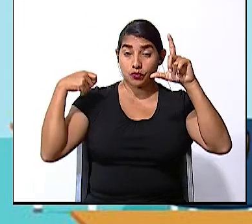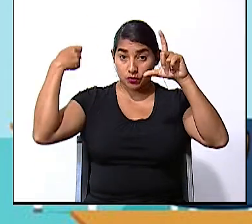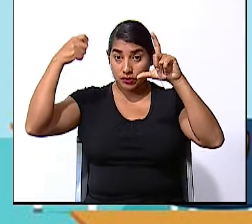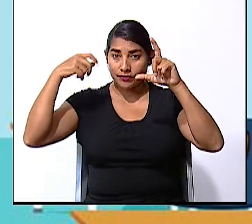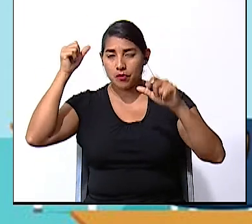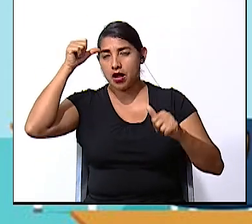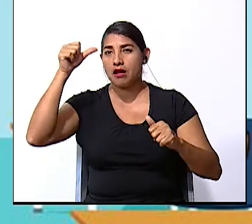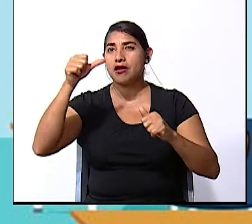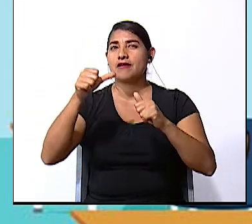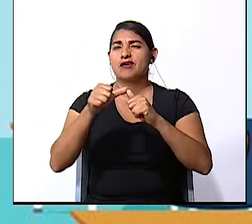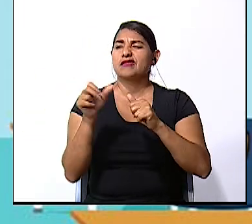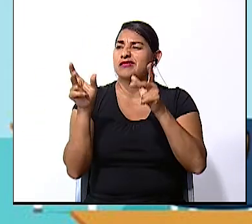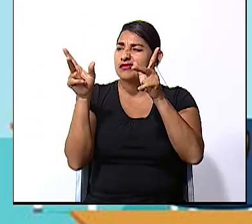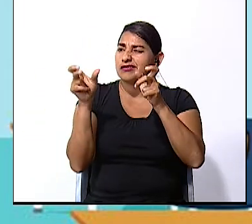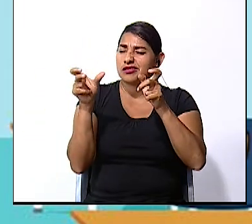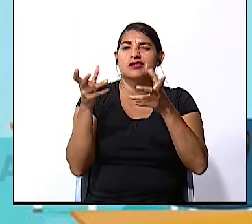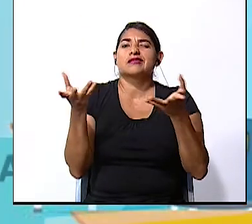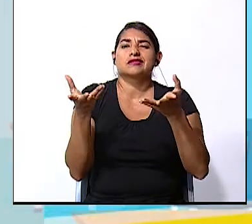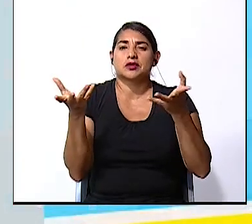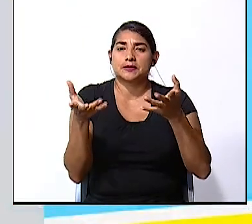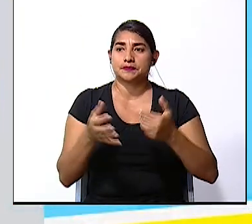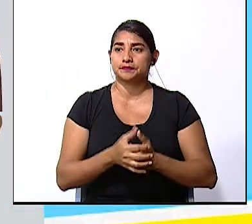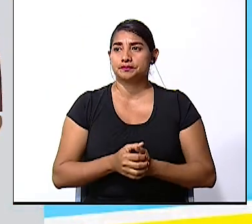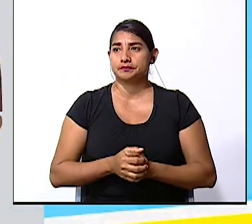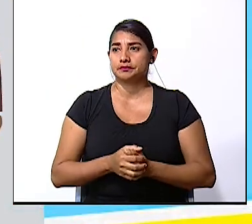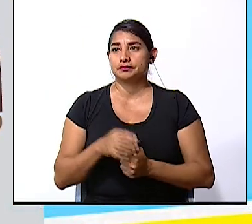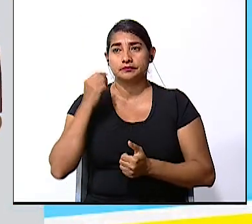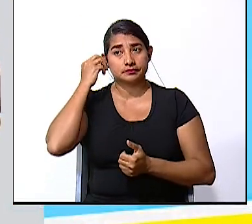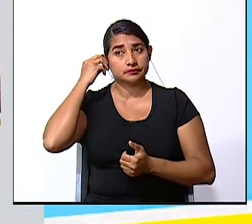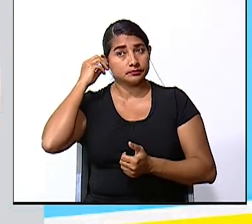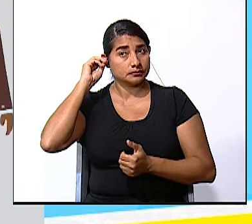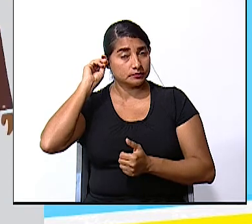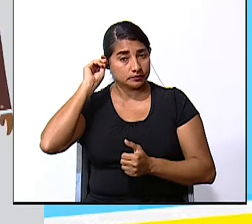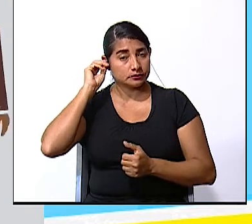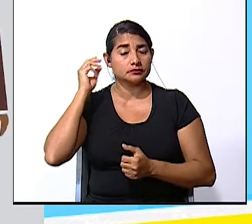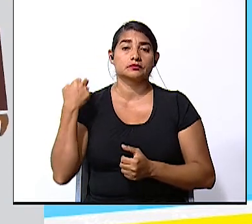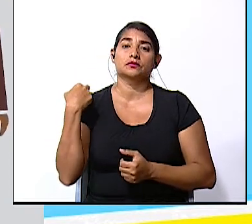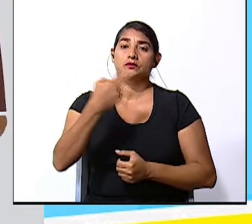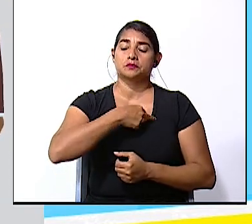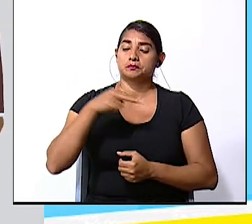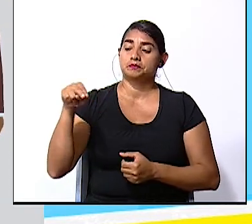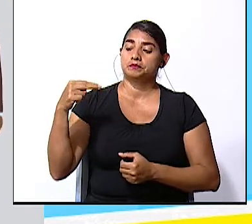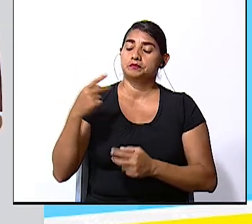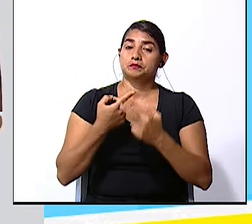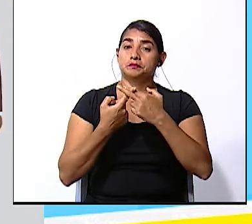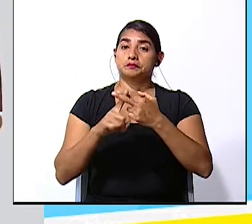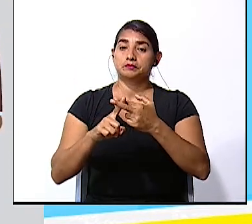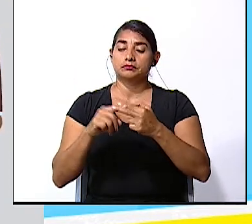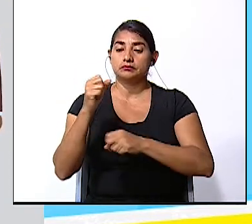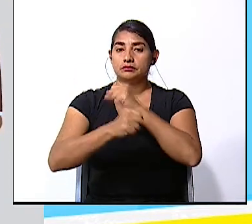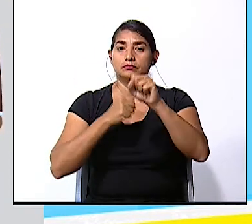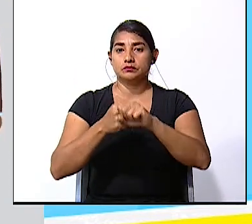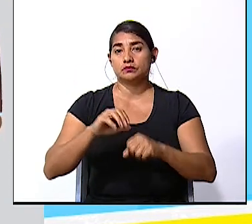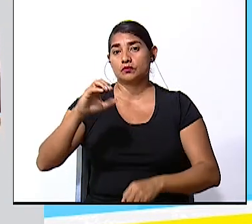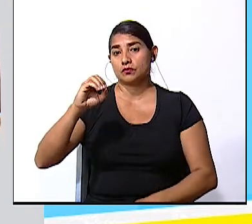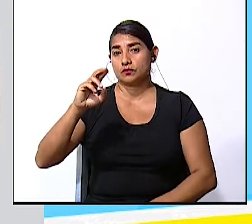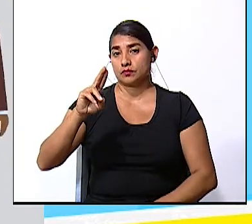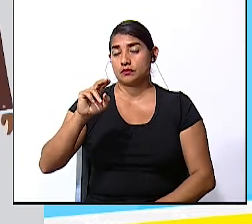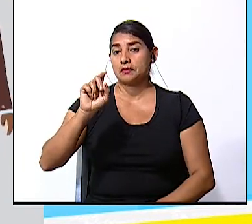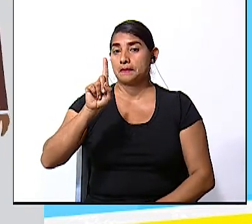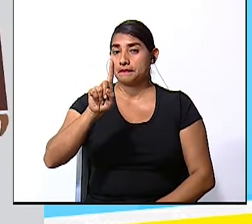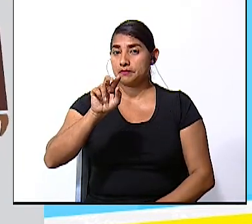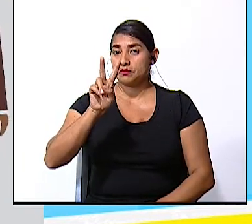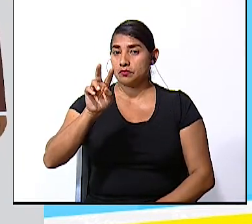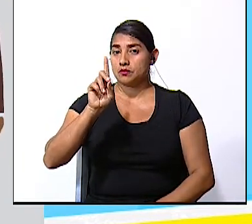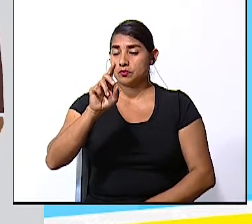para recordar de qué trataba este lema. Vamos a empezar. La noticia de la independencia política llegó en octubre de